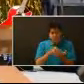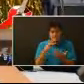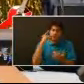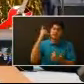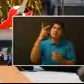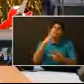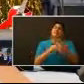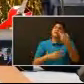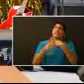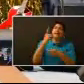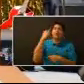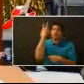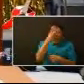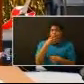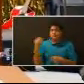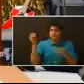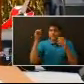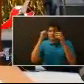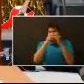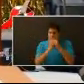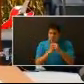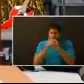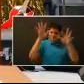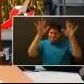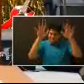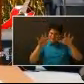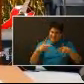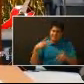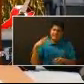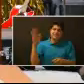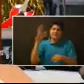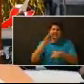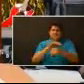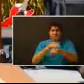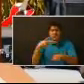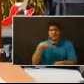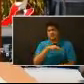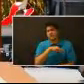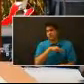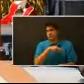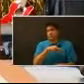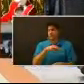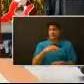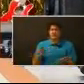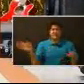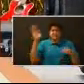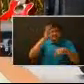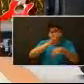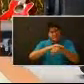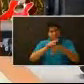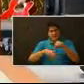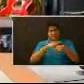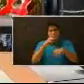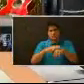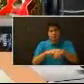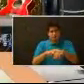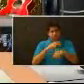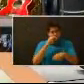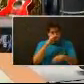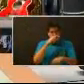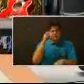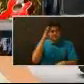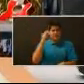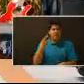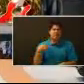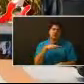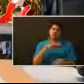un espíritu de oración que descienda sobre nosotros, que sea algo sobrenatural. Porque mire, podríamos decir,